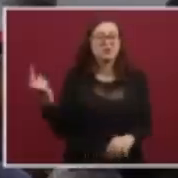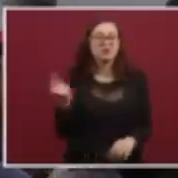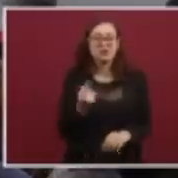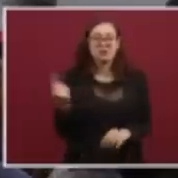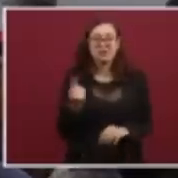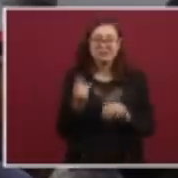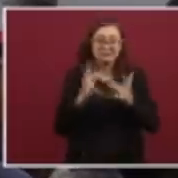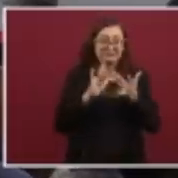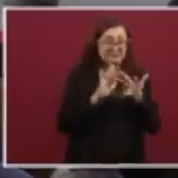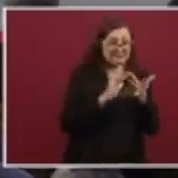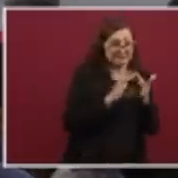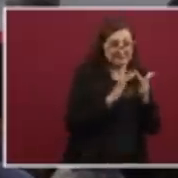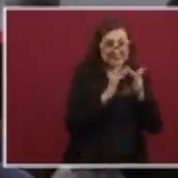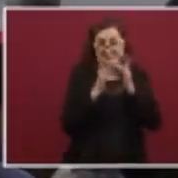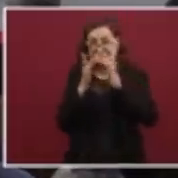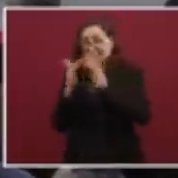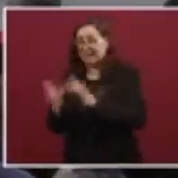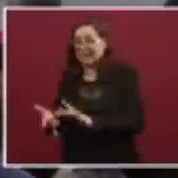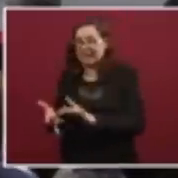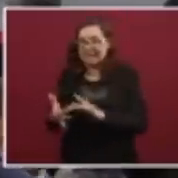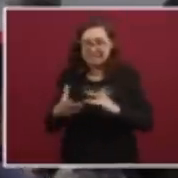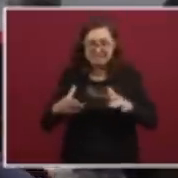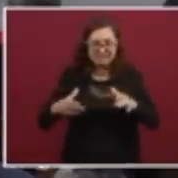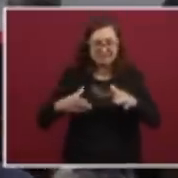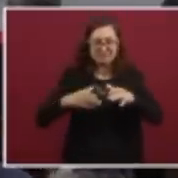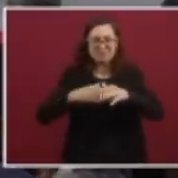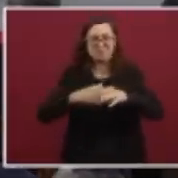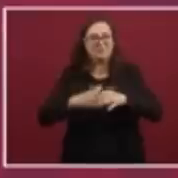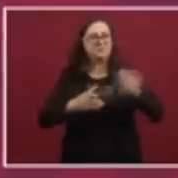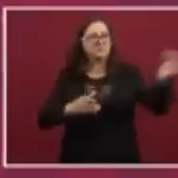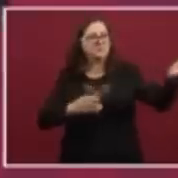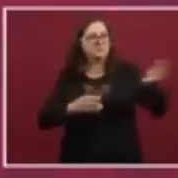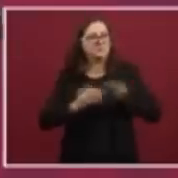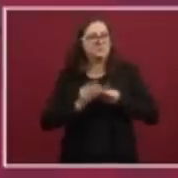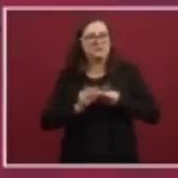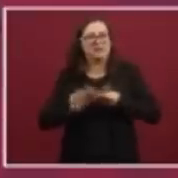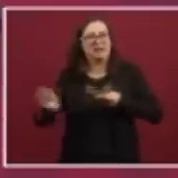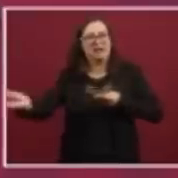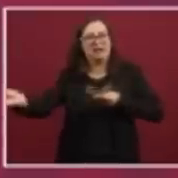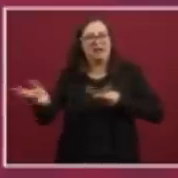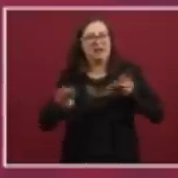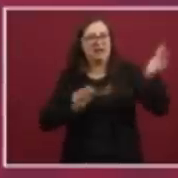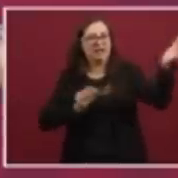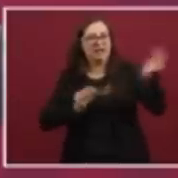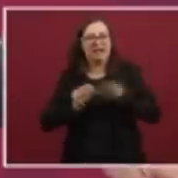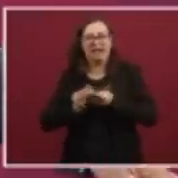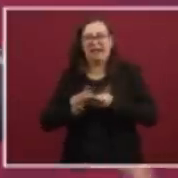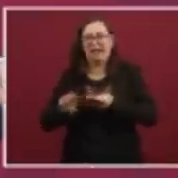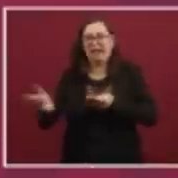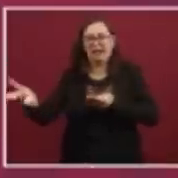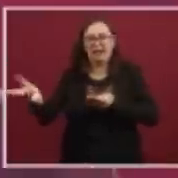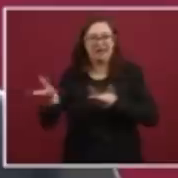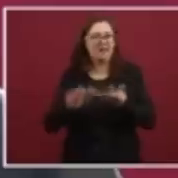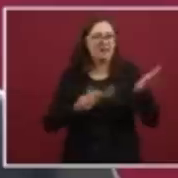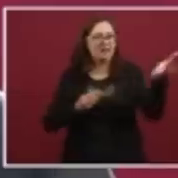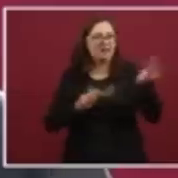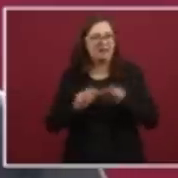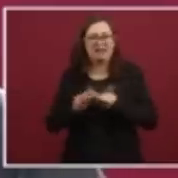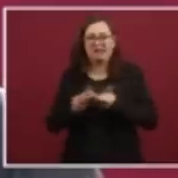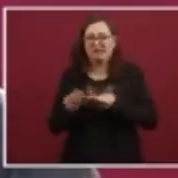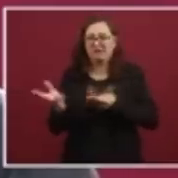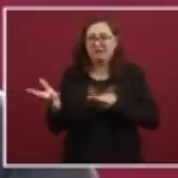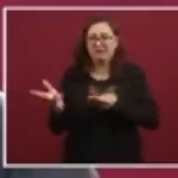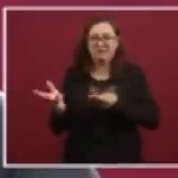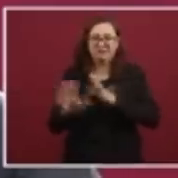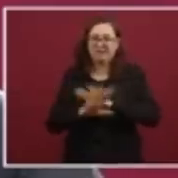de intermediarios que recibían dinero para repartir y eso